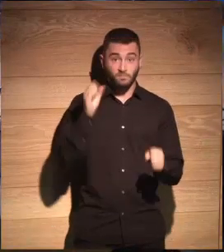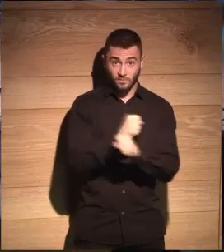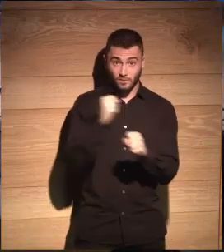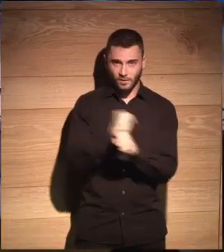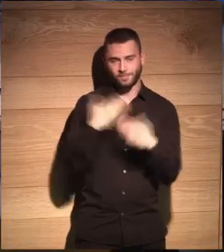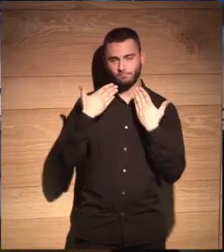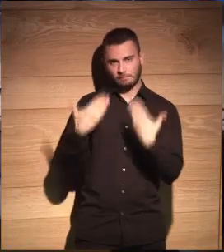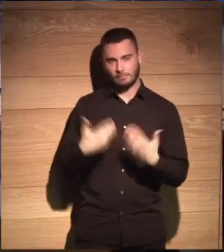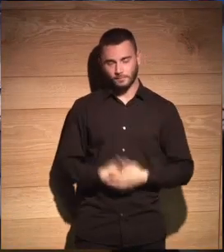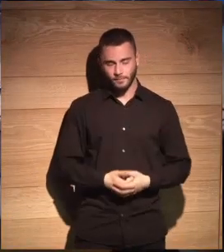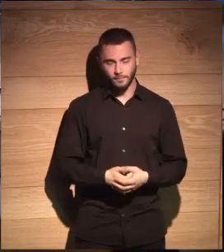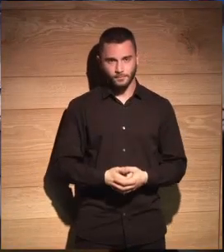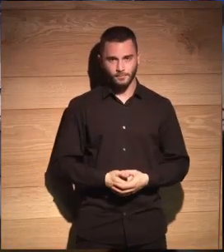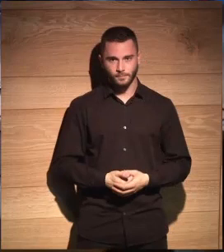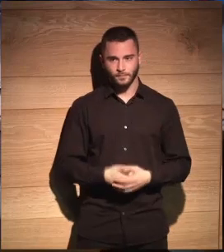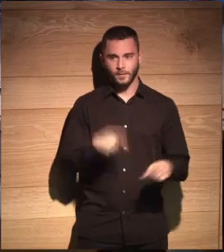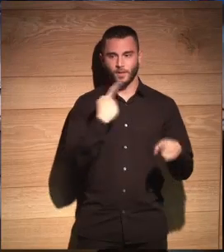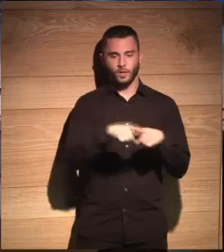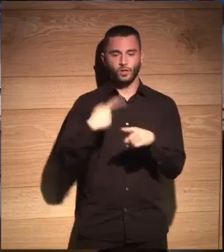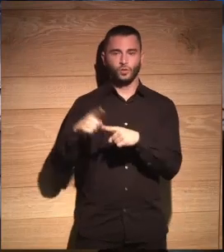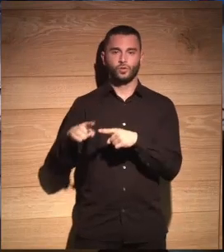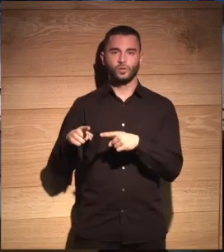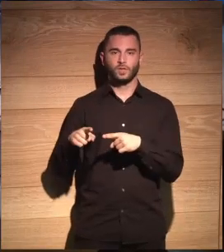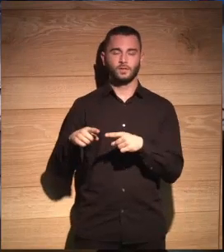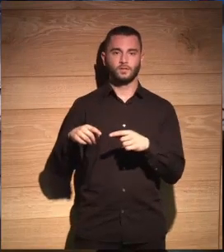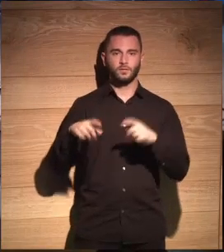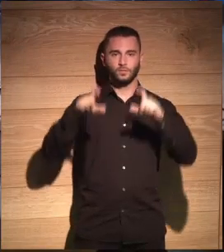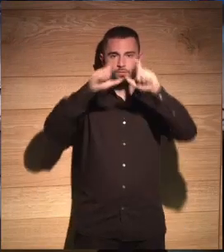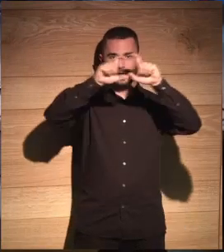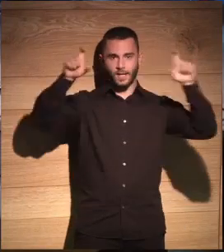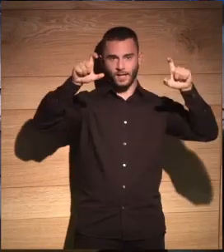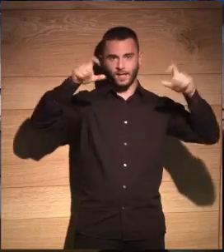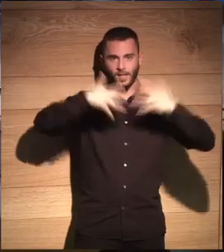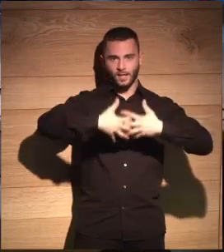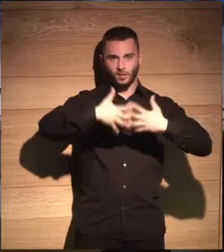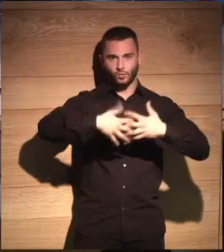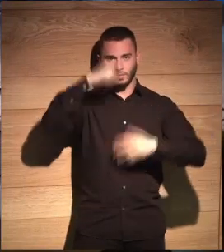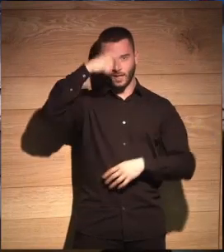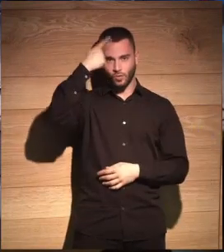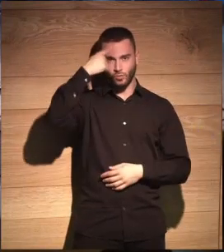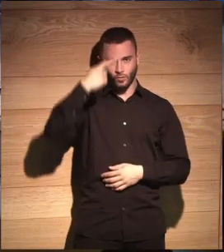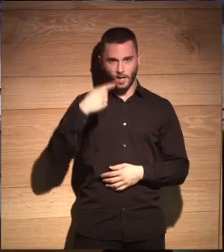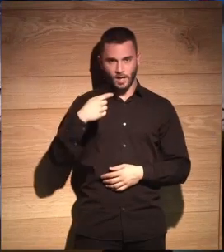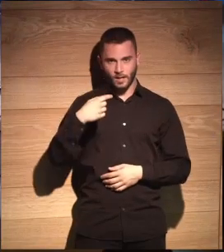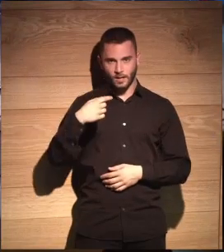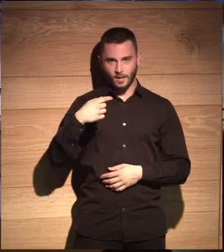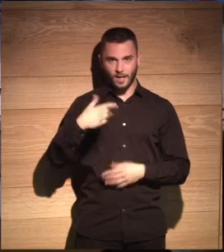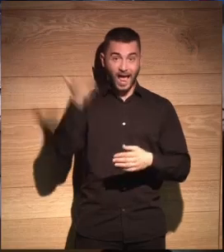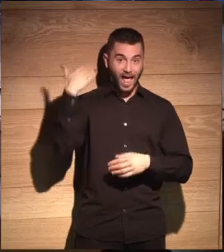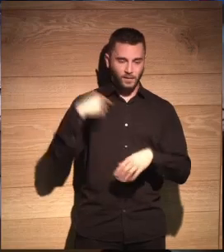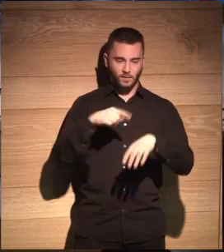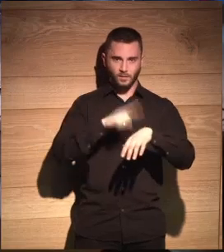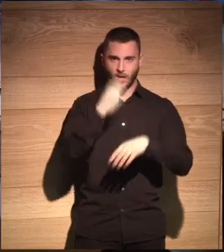ese tipo de cosas de también estar detrás de una industria cultural y sin embargo, como comentábamos en la comida,